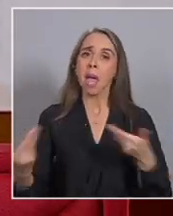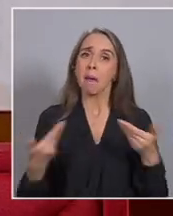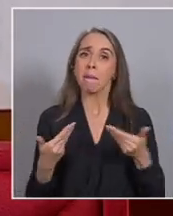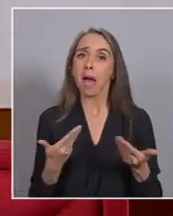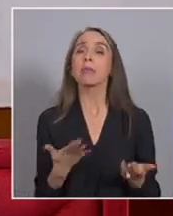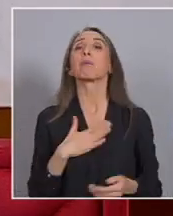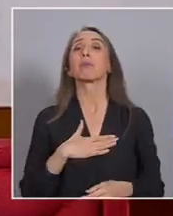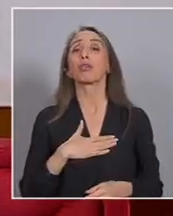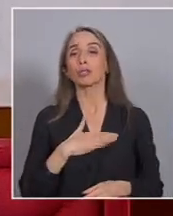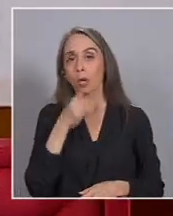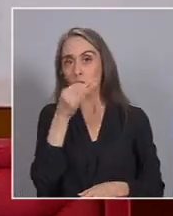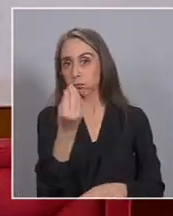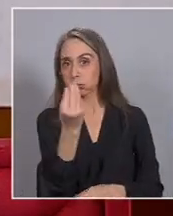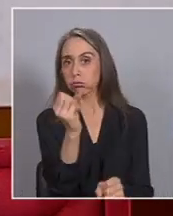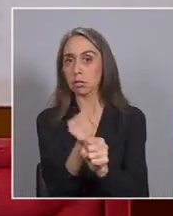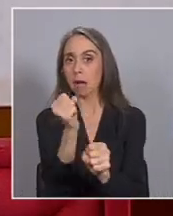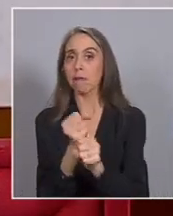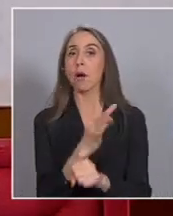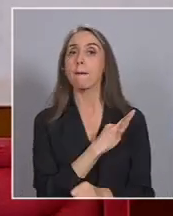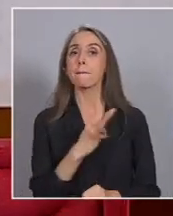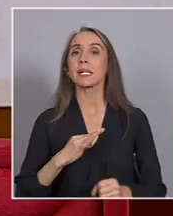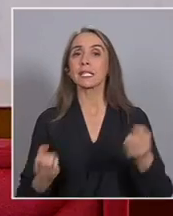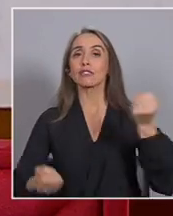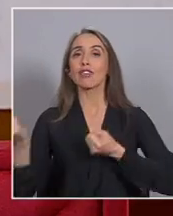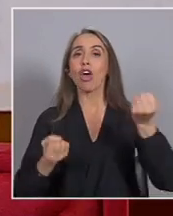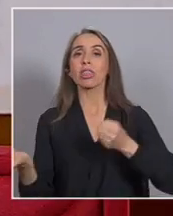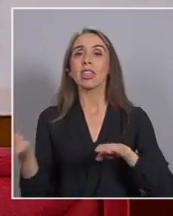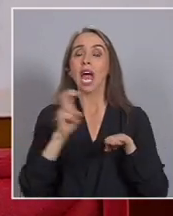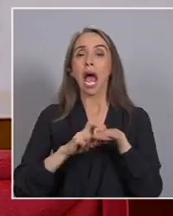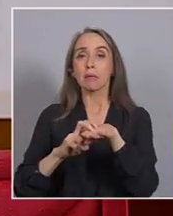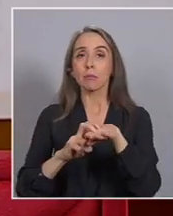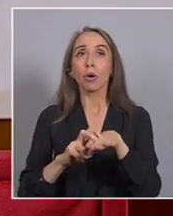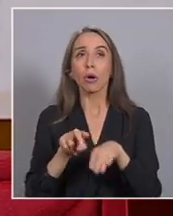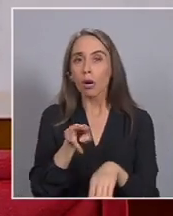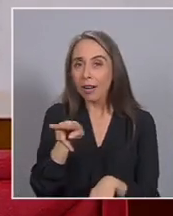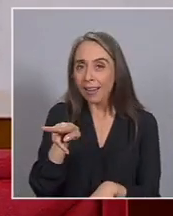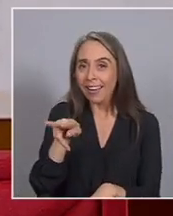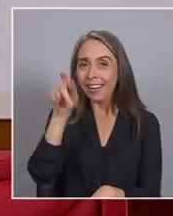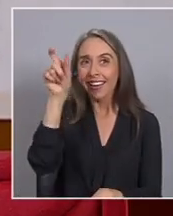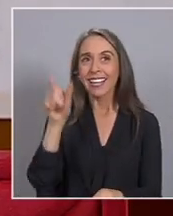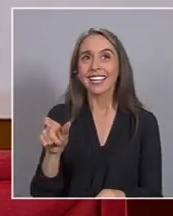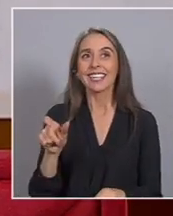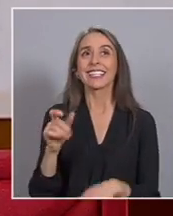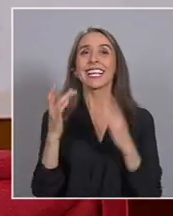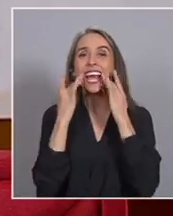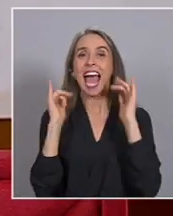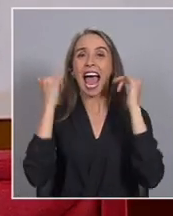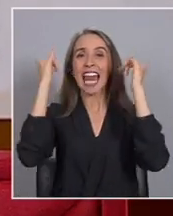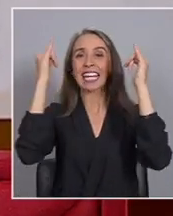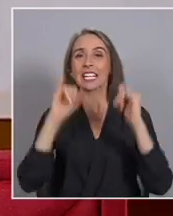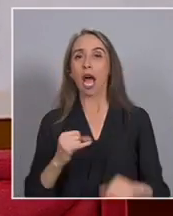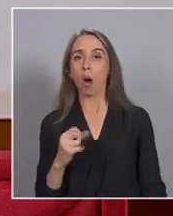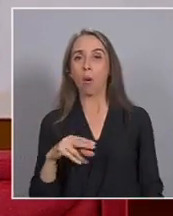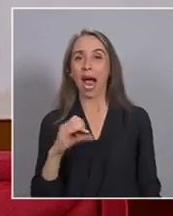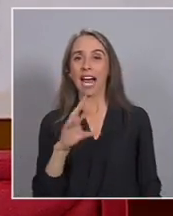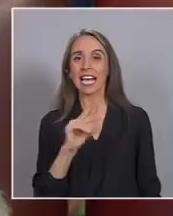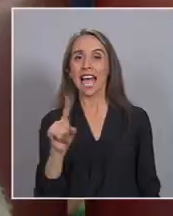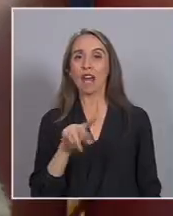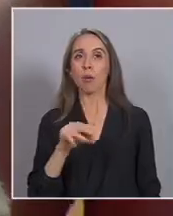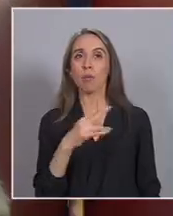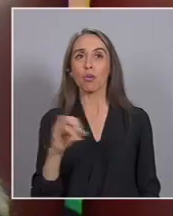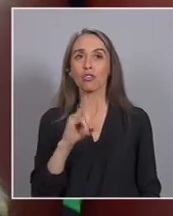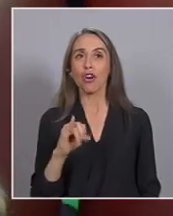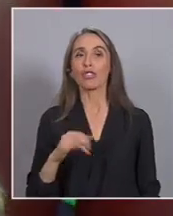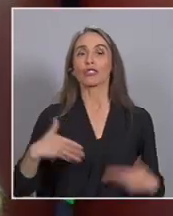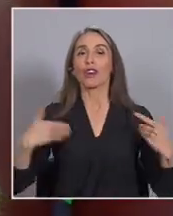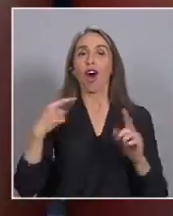eso quiero destacar el gran trabajo que el Ministerio de Transporte, con su sempiterna alegría, con Juan Carlos Muñoz, y